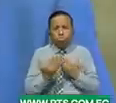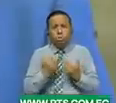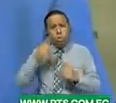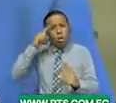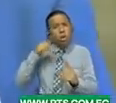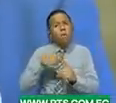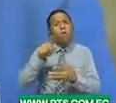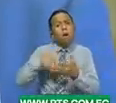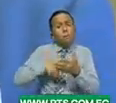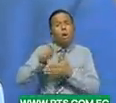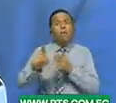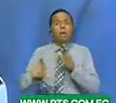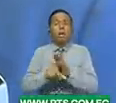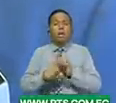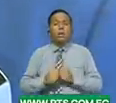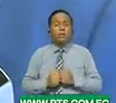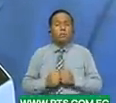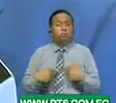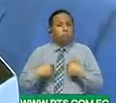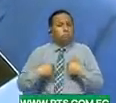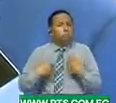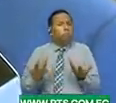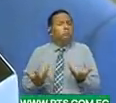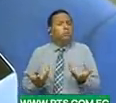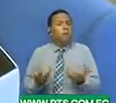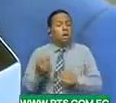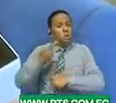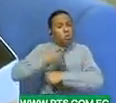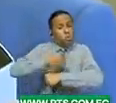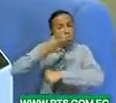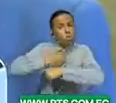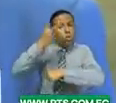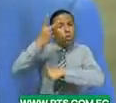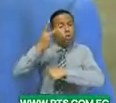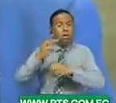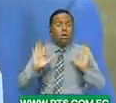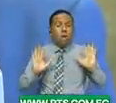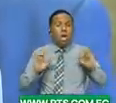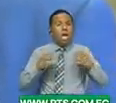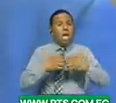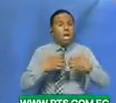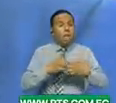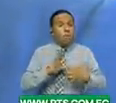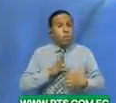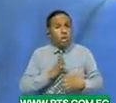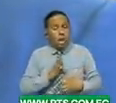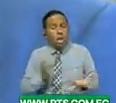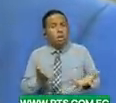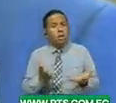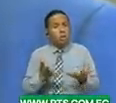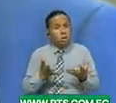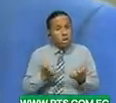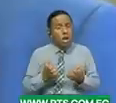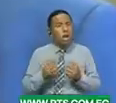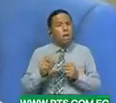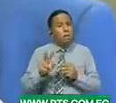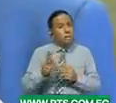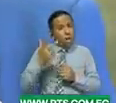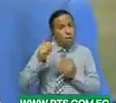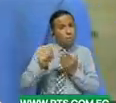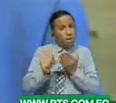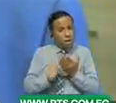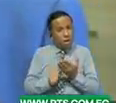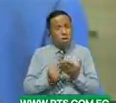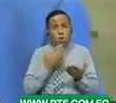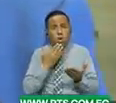ley. Nosotros ponemos a disposición durante estas 48 horas a todos los equipos técnicos que requieran de los tres ministerios que tienen que ver con